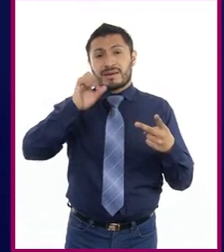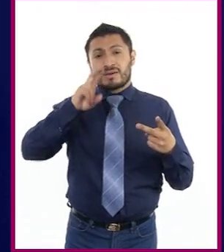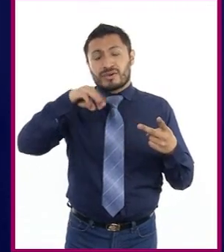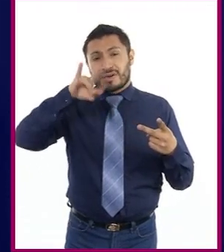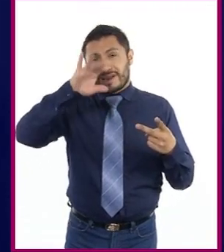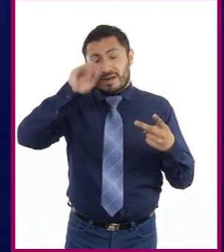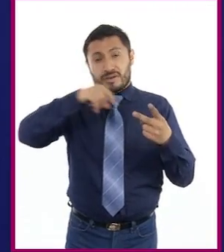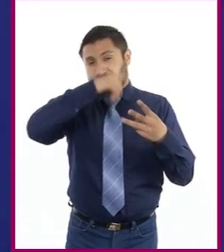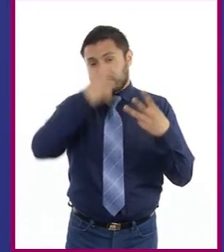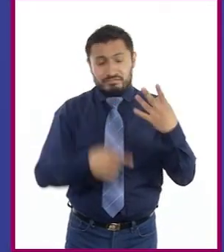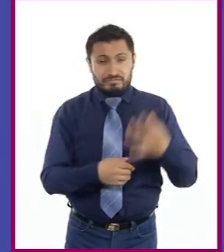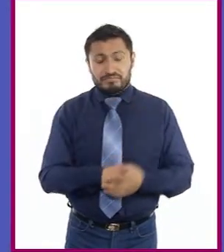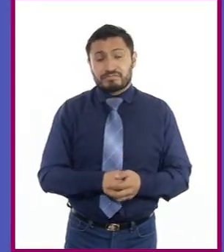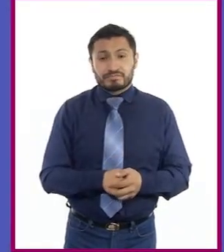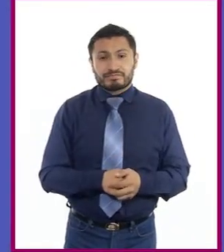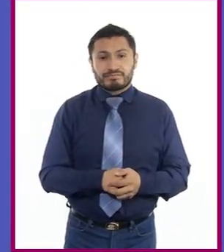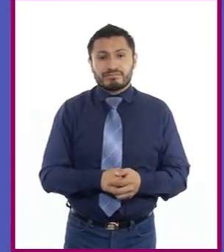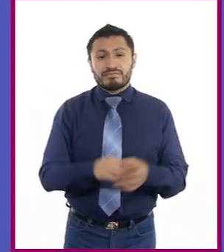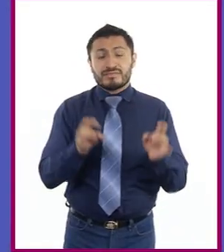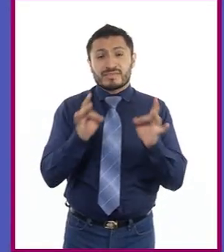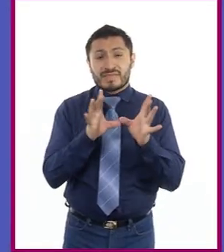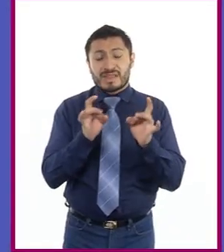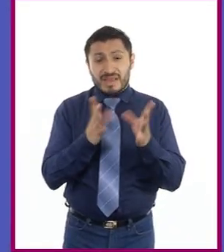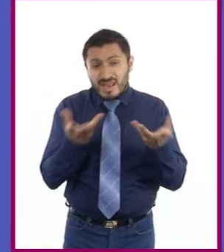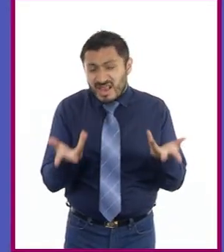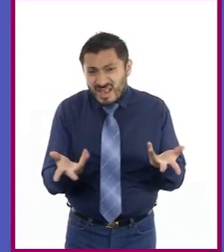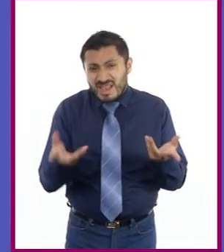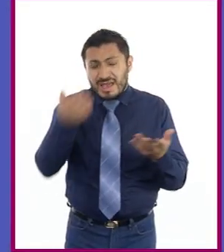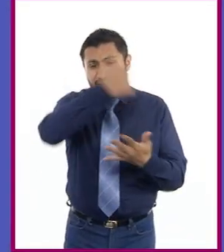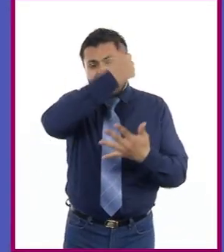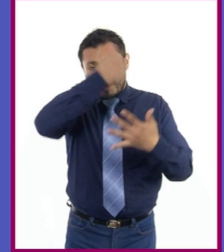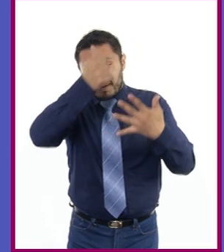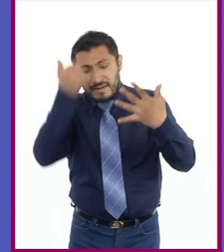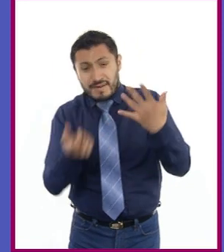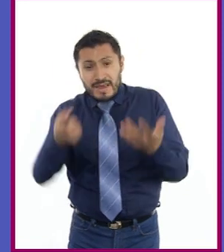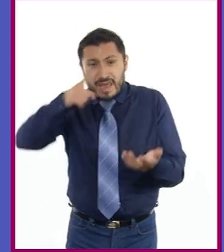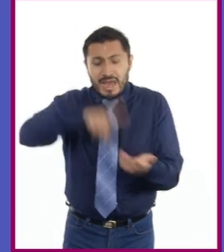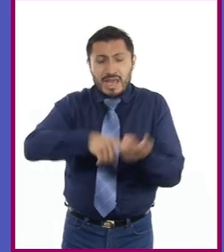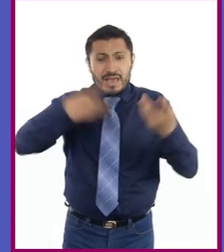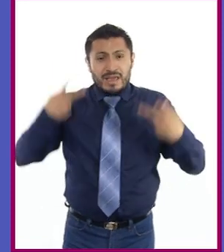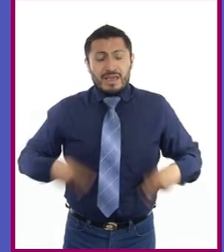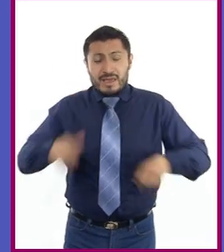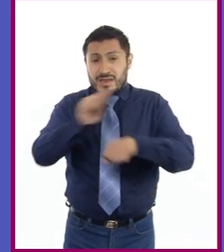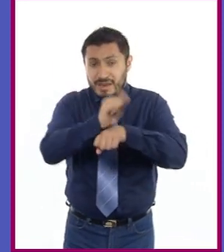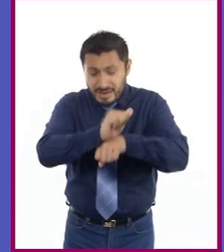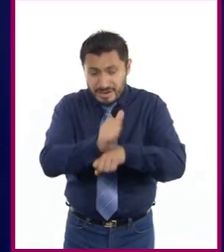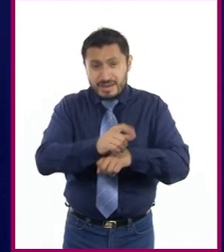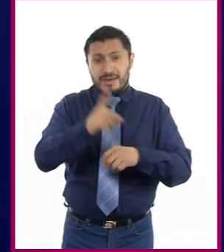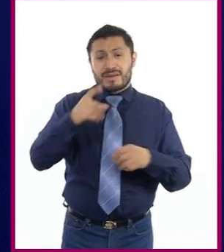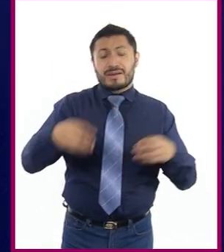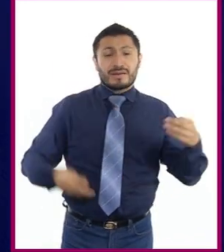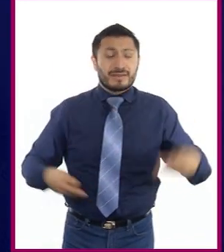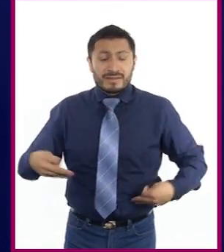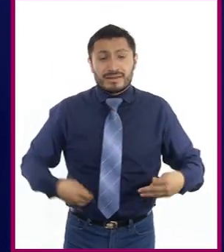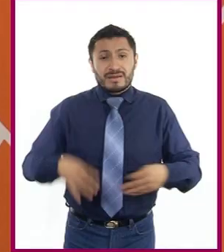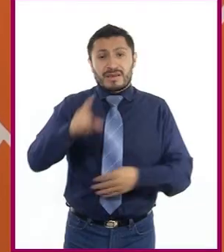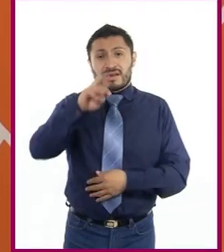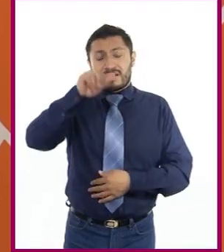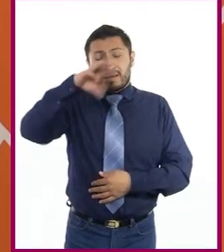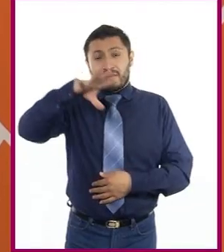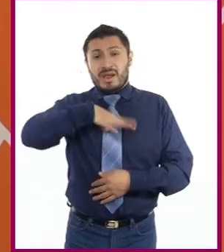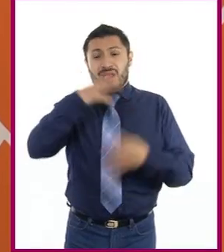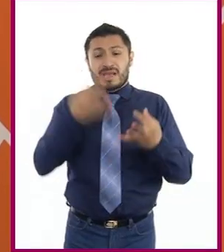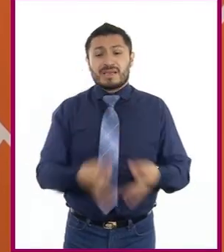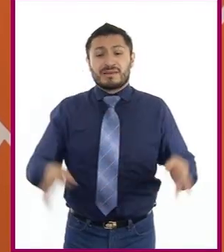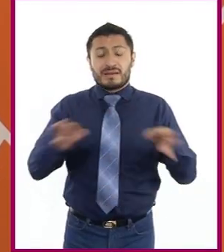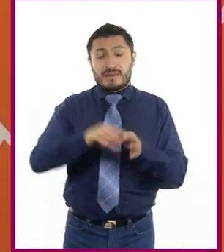Cornelio. Situaciones. Cada una de las situaciones que viven los personajes de las obras dramáticas marcan una pauta